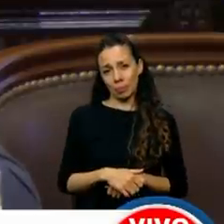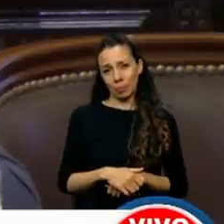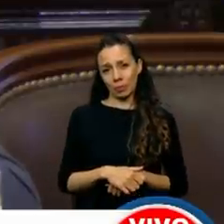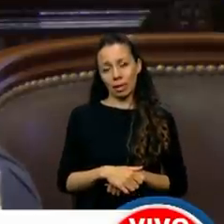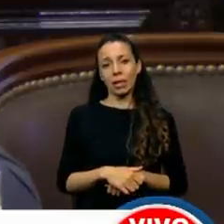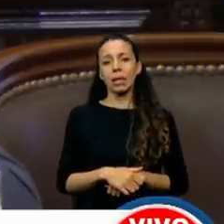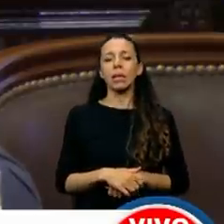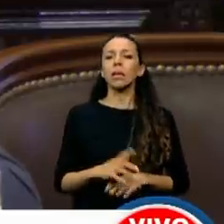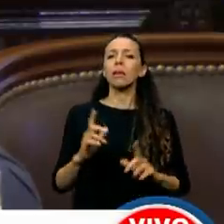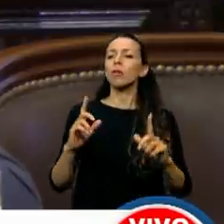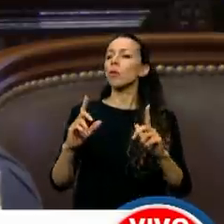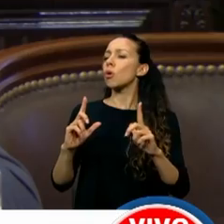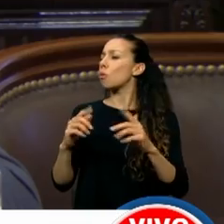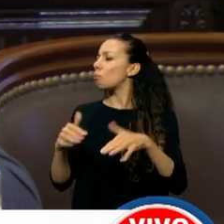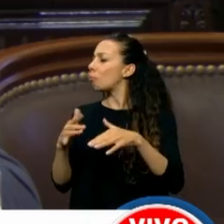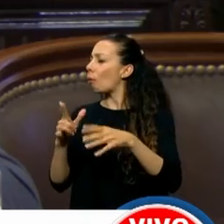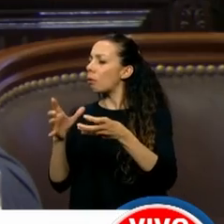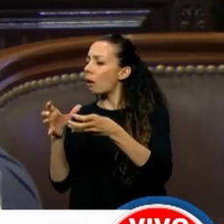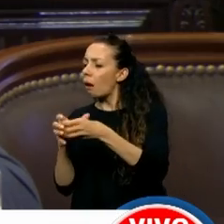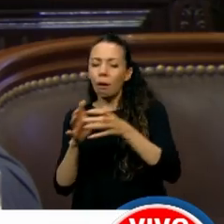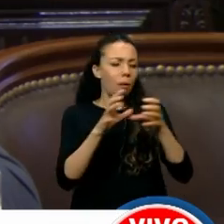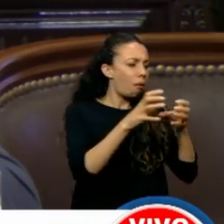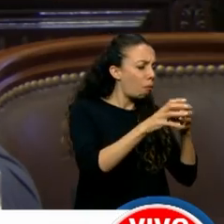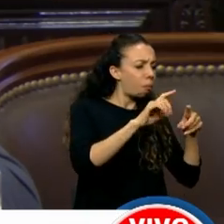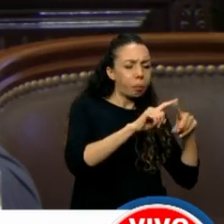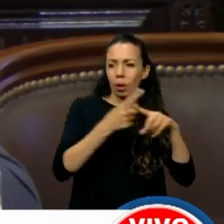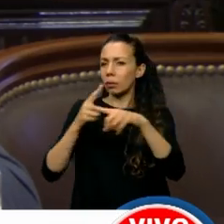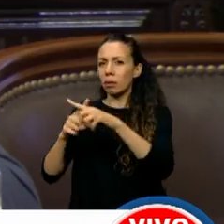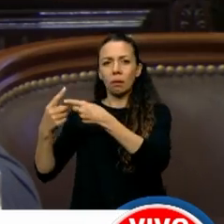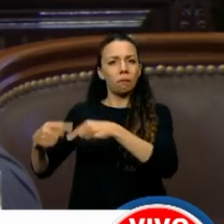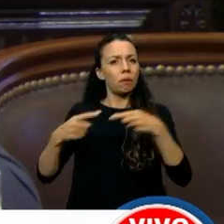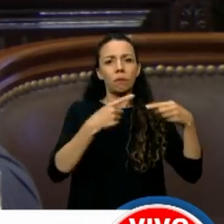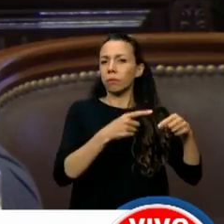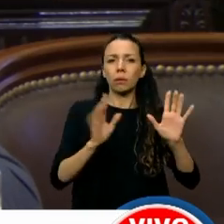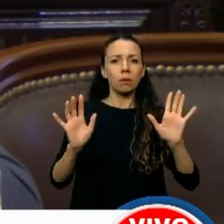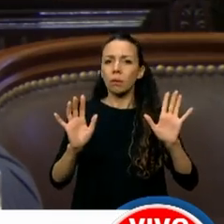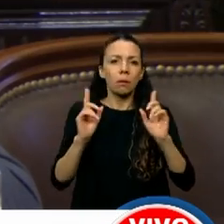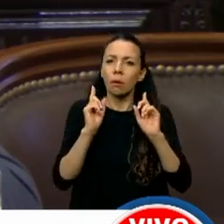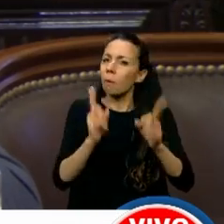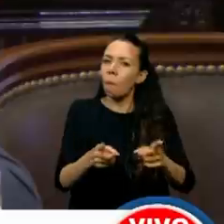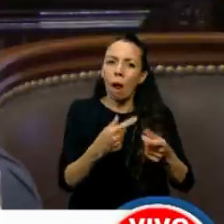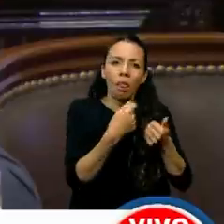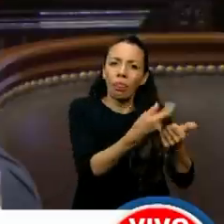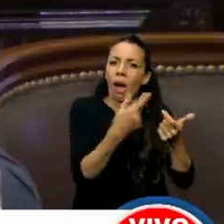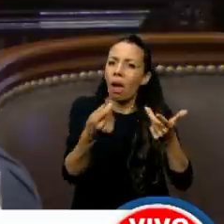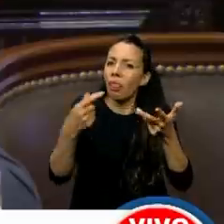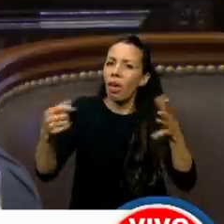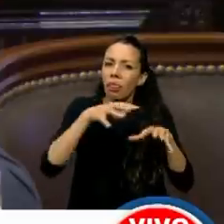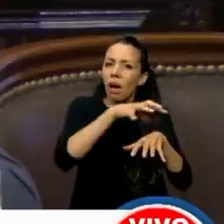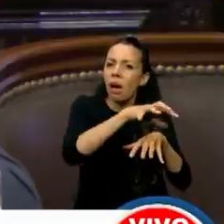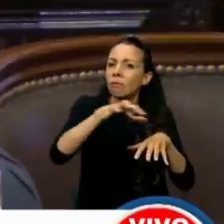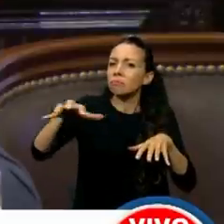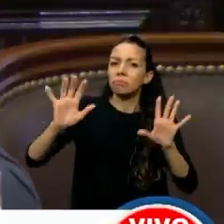digamos política porque hay en en algunas localidades en donde no gobierna